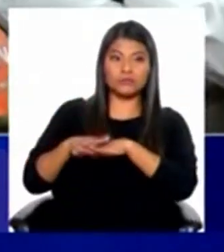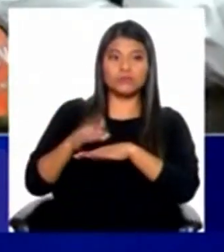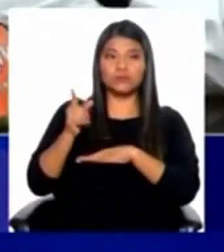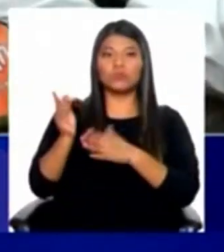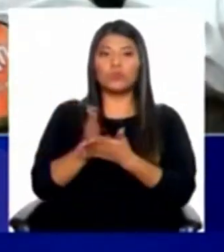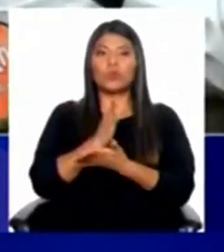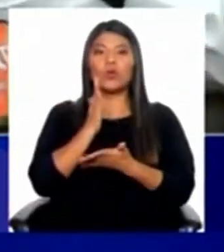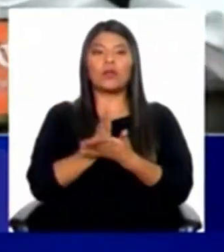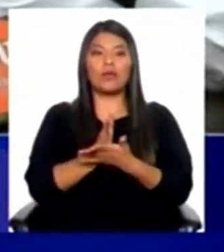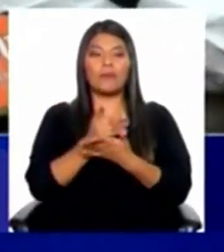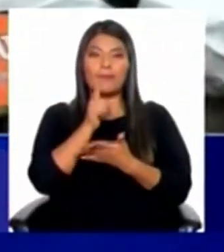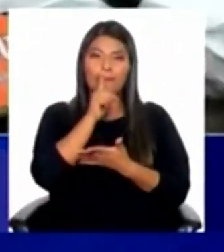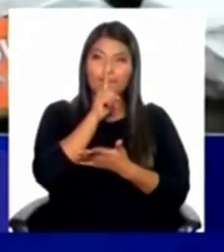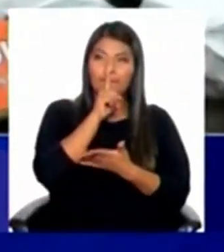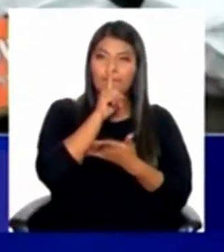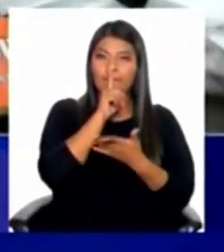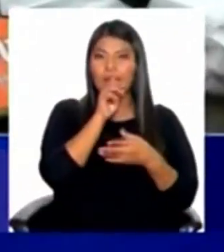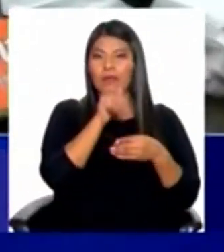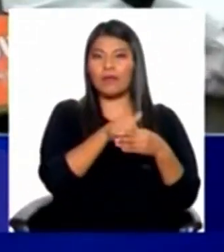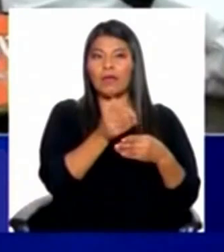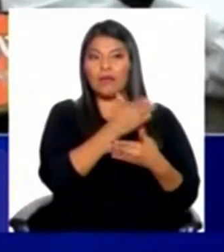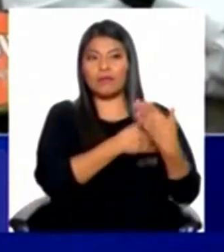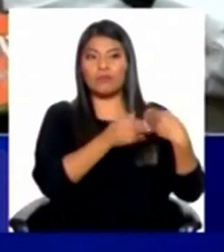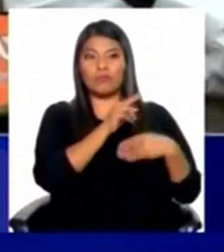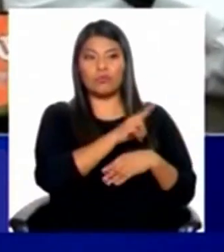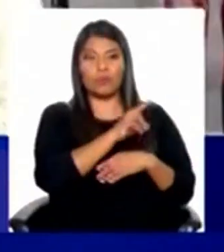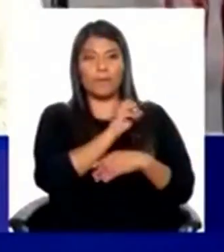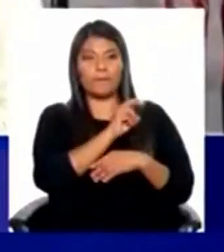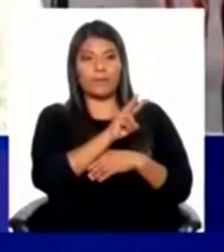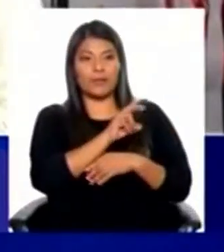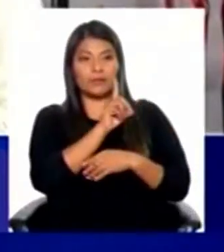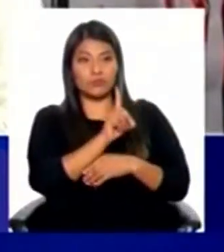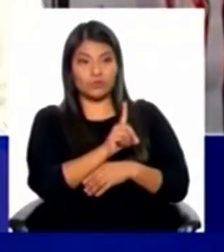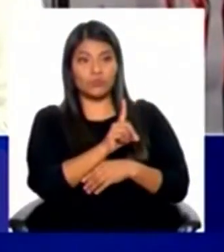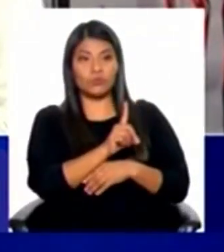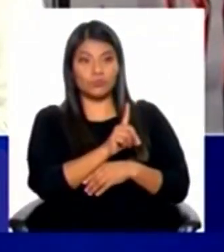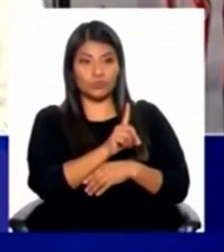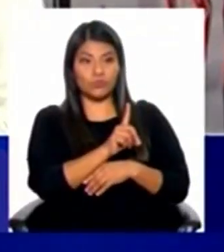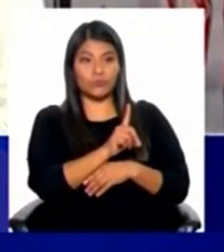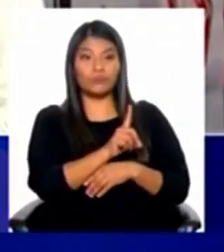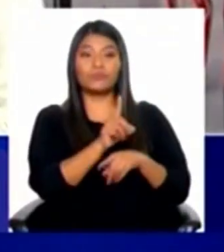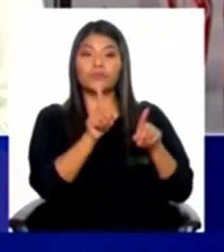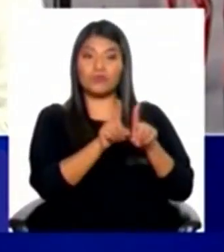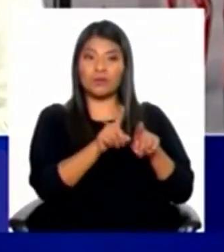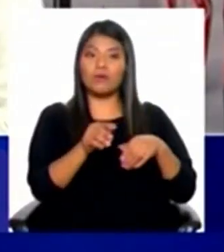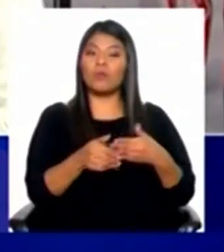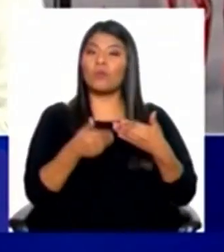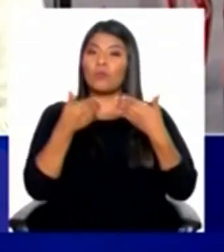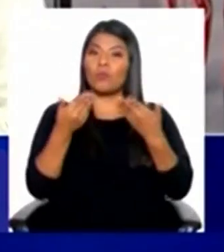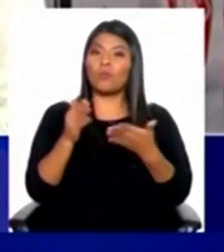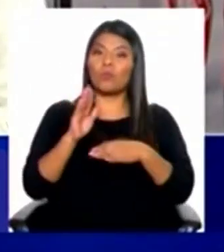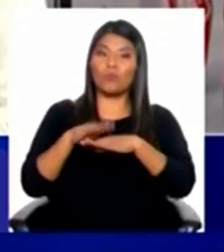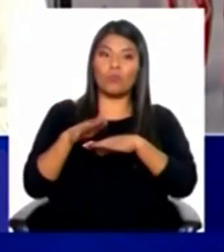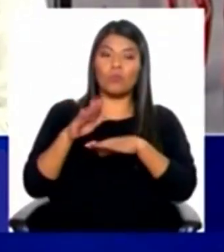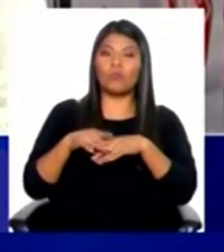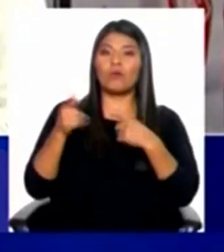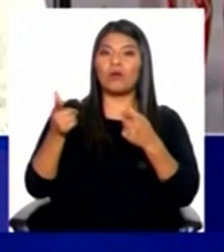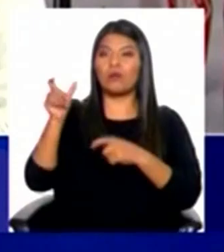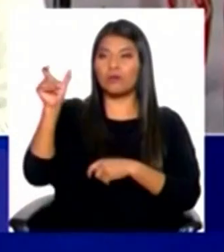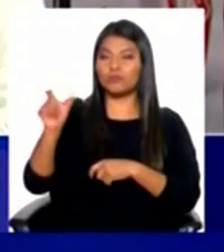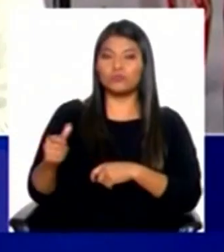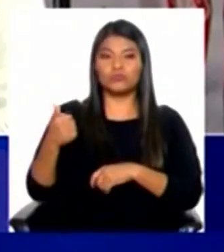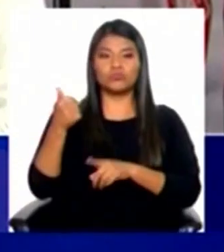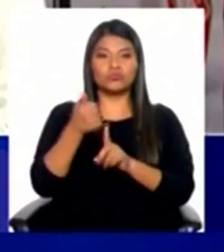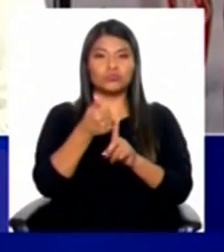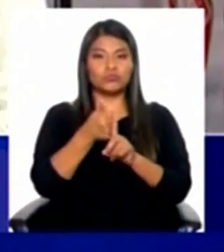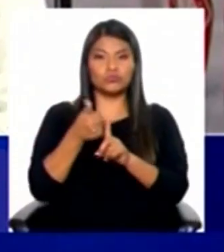cuestionar este proceso electoral del año 2021, entre ellos, por ejemplo, la presentación de apelaciones, el cuestionamiento propio y